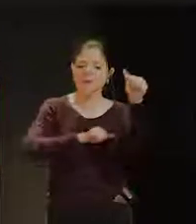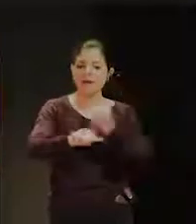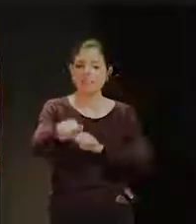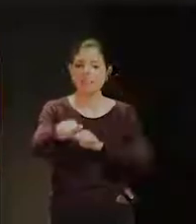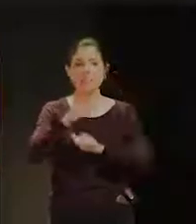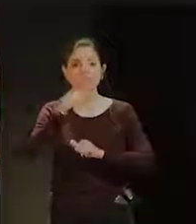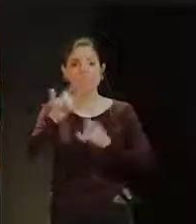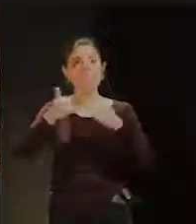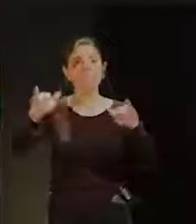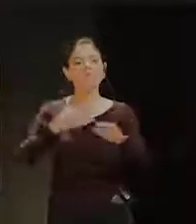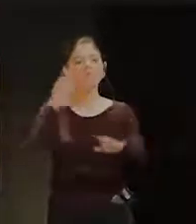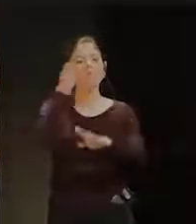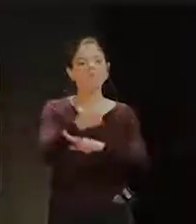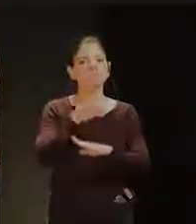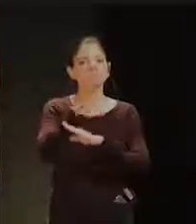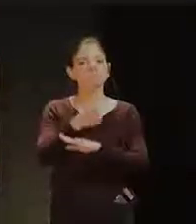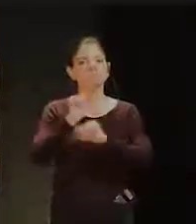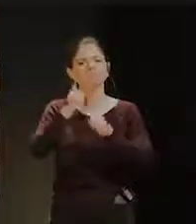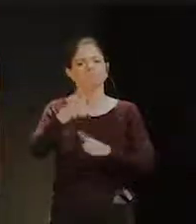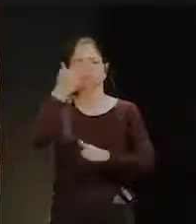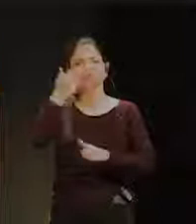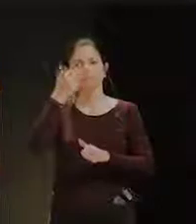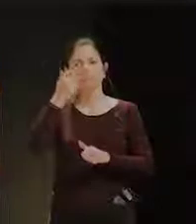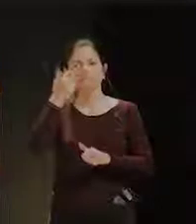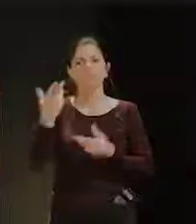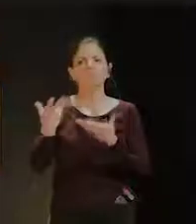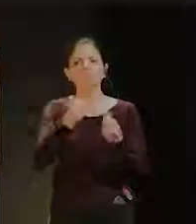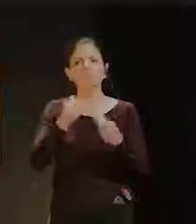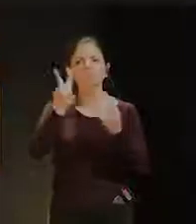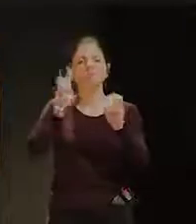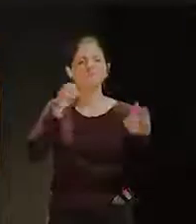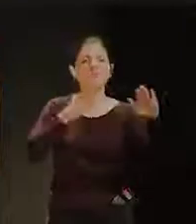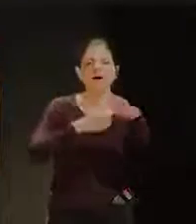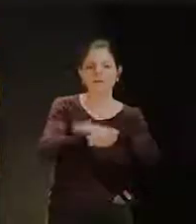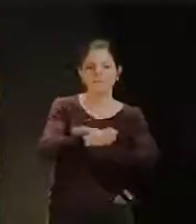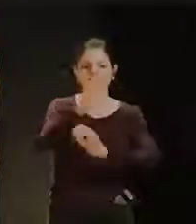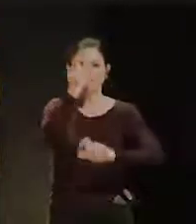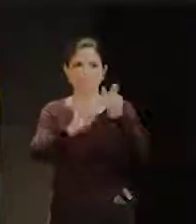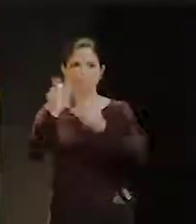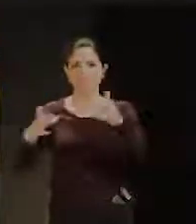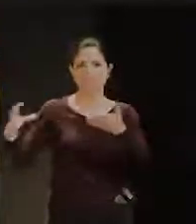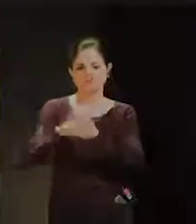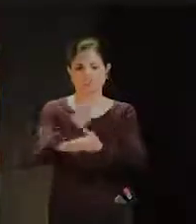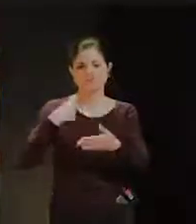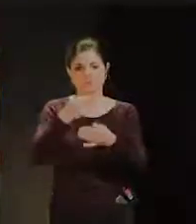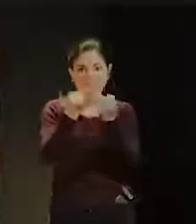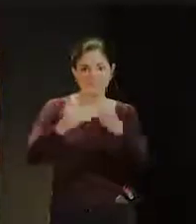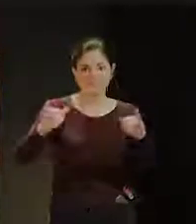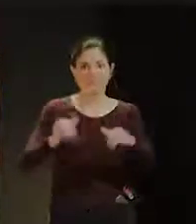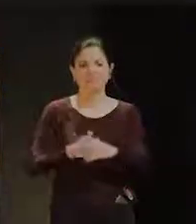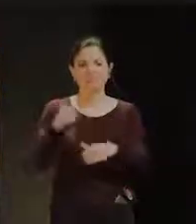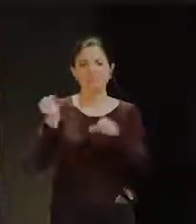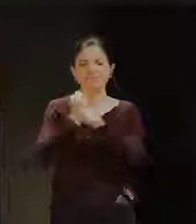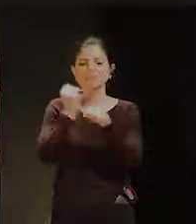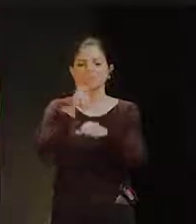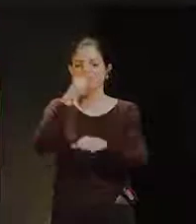su asistencia a festivales, empezó a interesarse muchísimo sobre la accesibilidad para todas las personas a esos festivales.